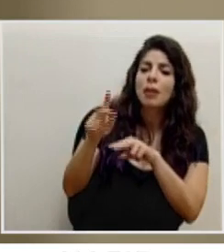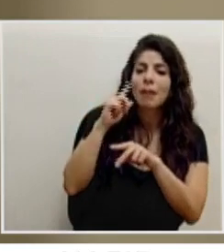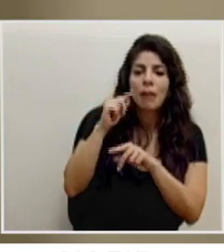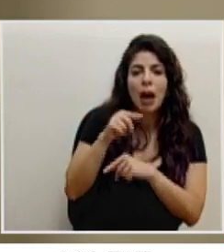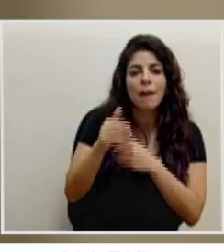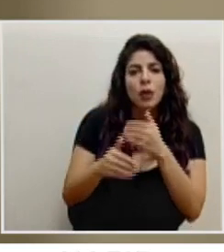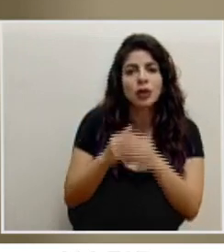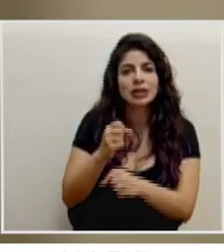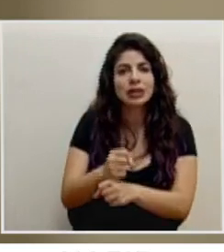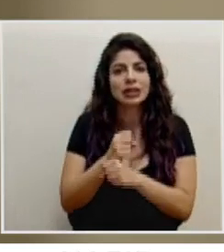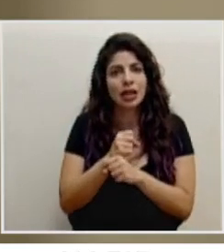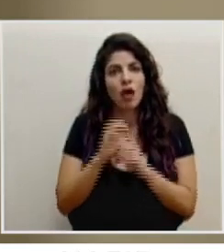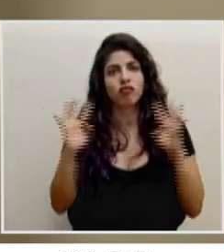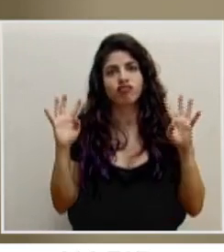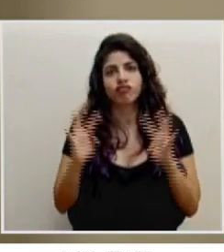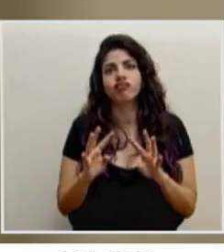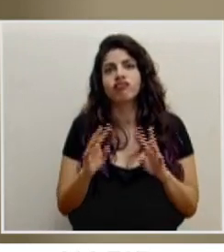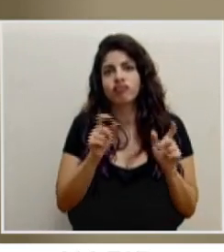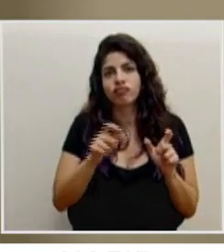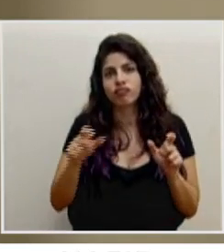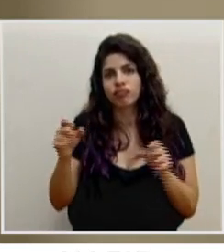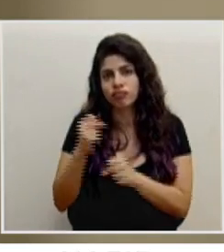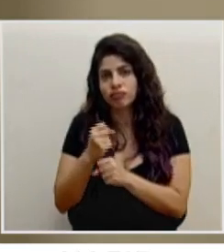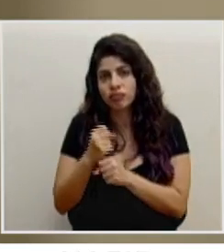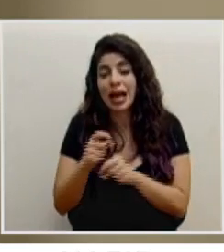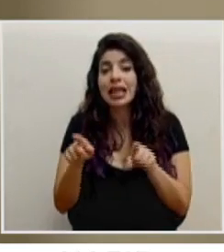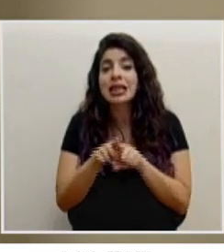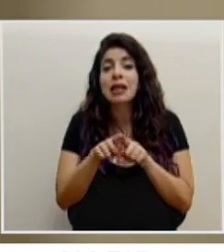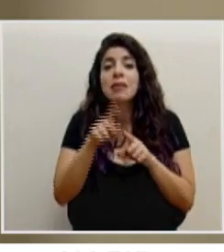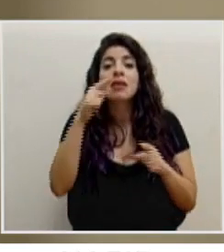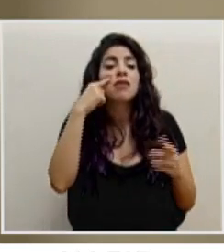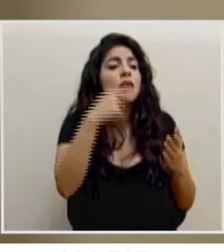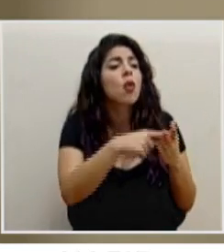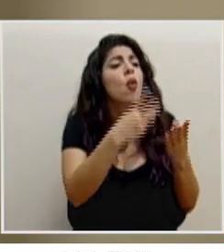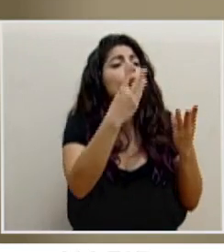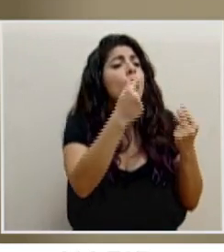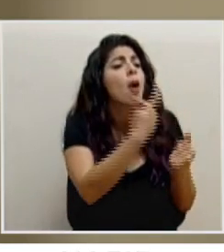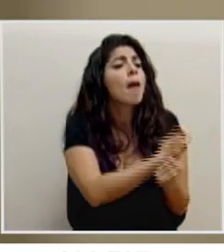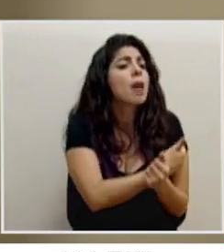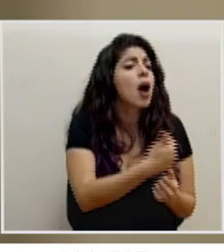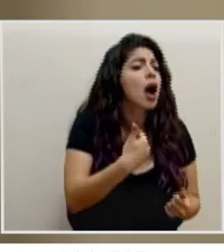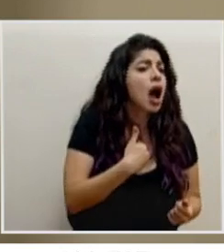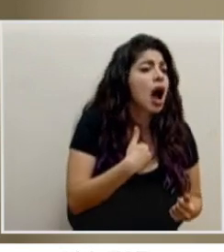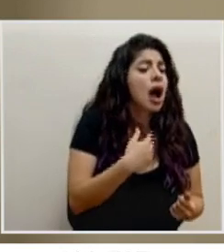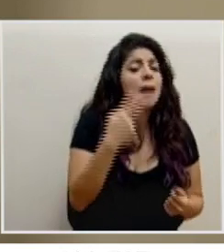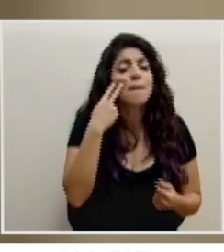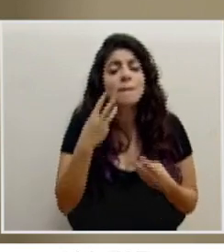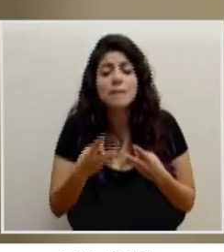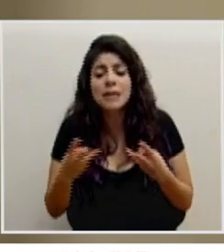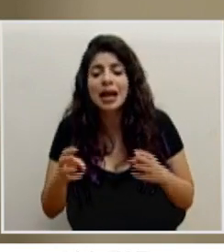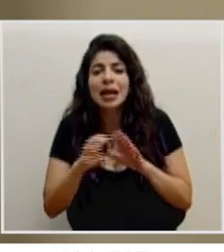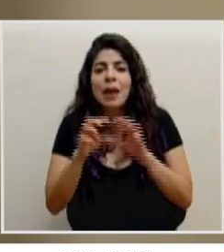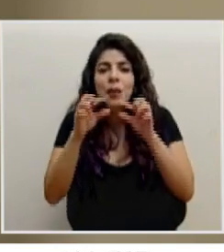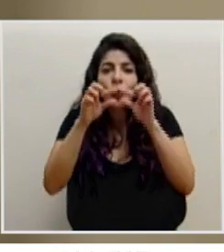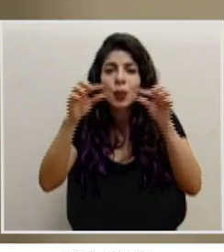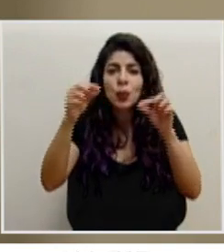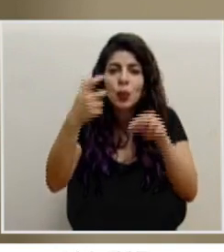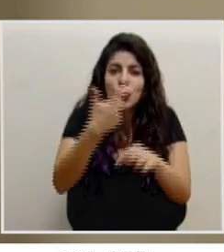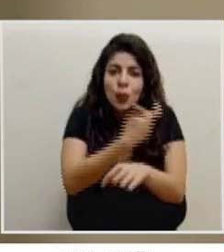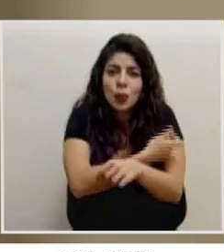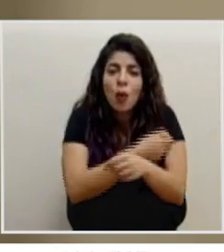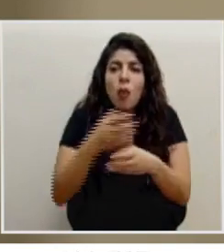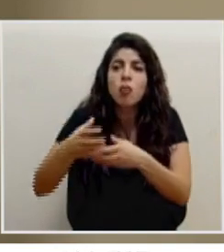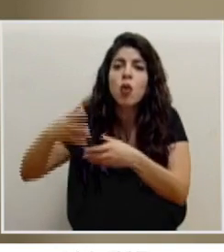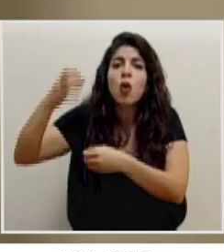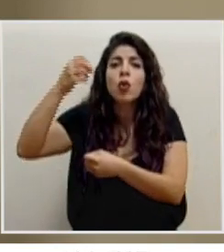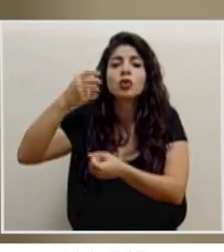una vacunación segura. Además, hay que verificar la disponibilidad de vacunas, se revisan los insumos necesarios como jeringas, bolsas de